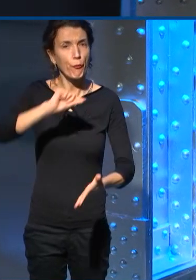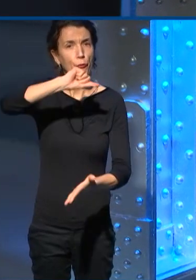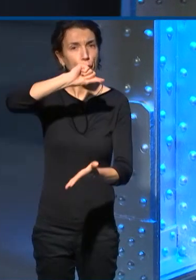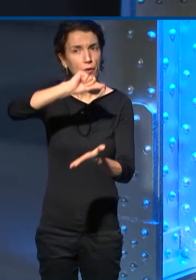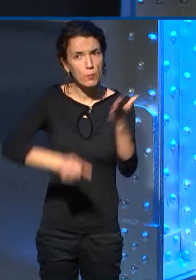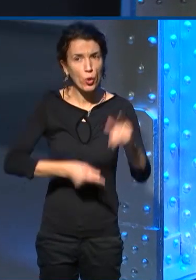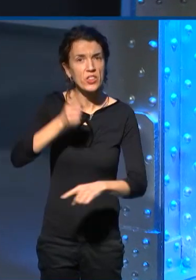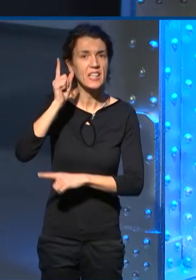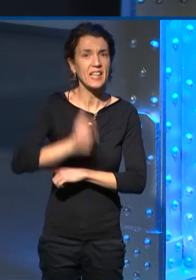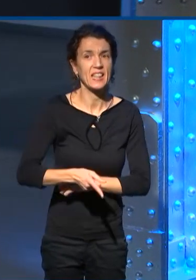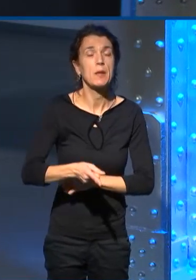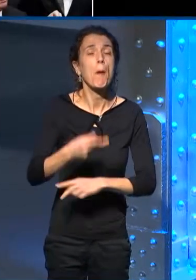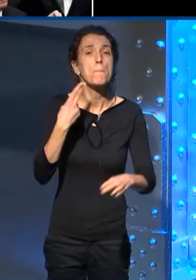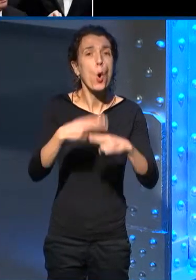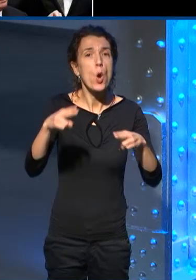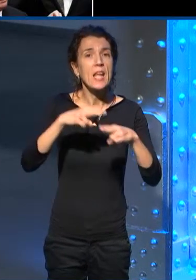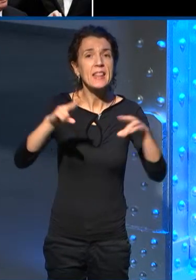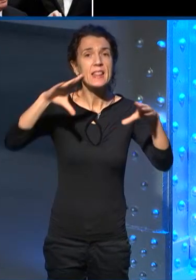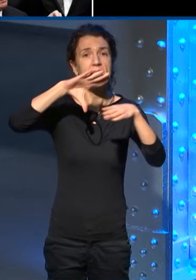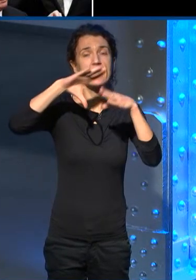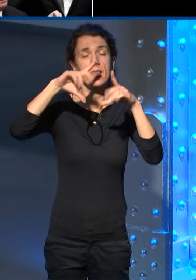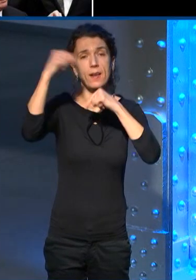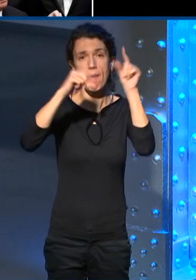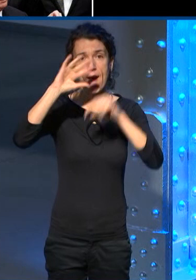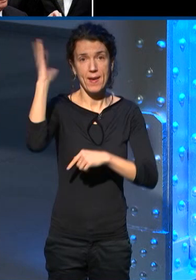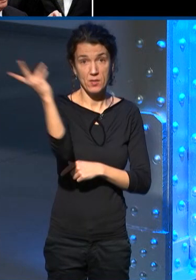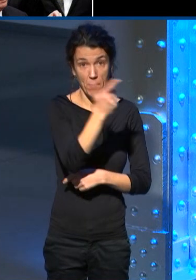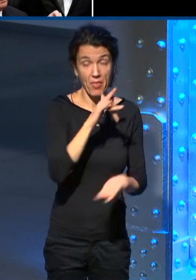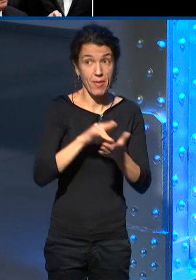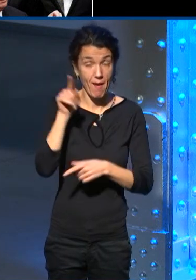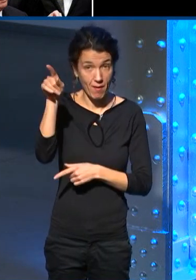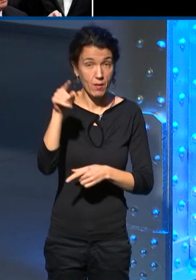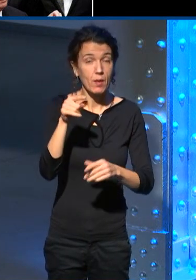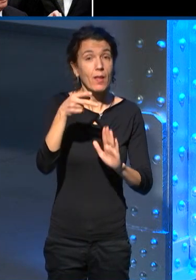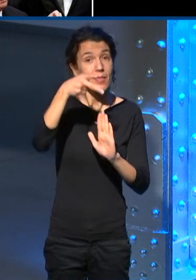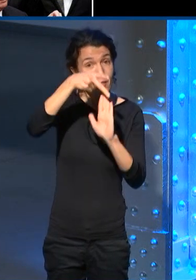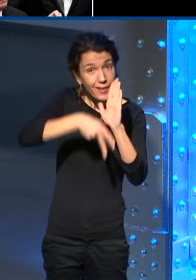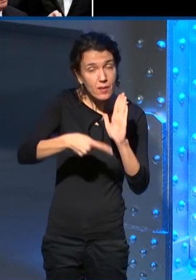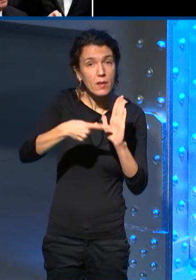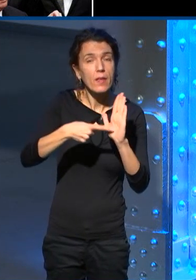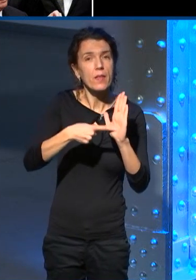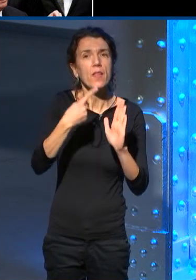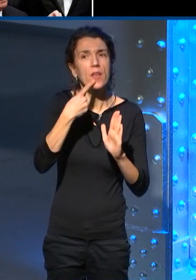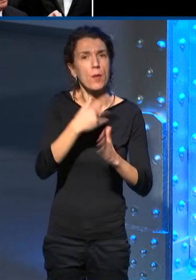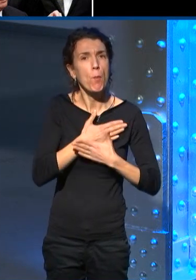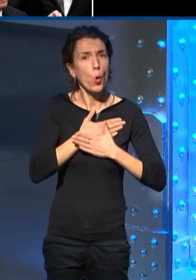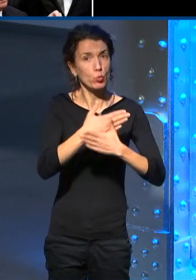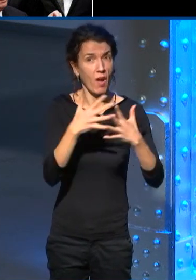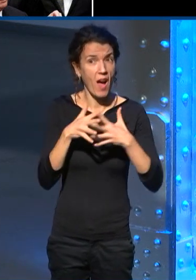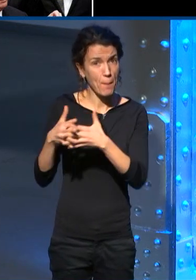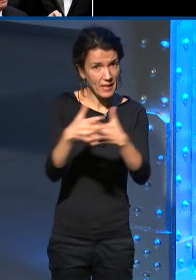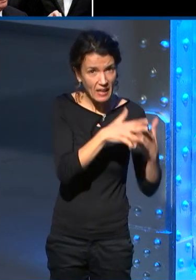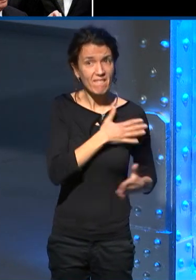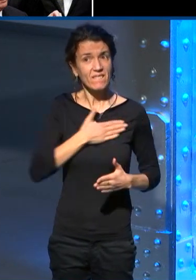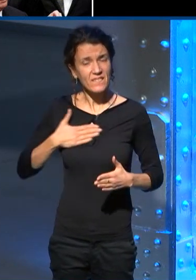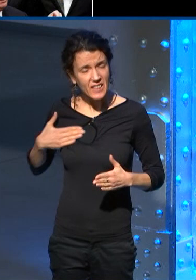firmó una directiva de política espacial. Y en esa directiva de política espacial afirma la voluntad y la determinación estadounidense